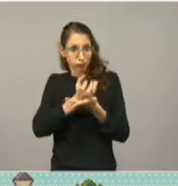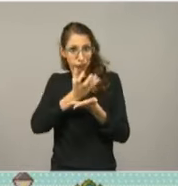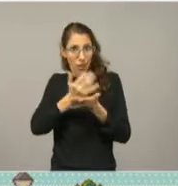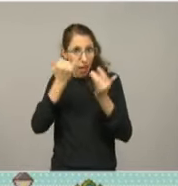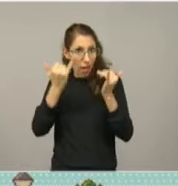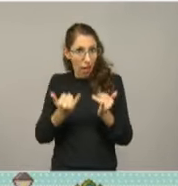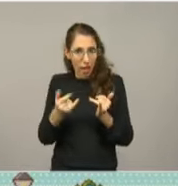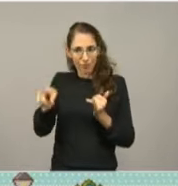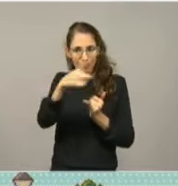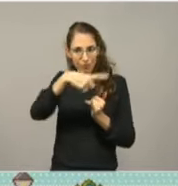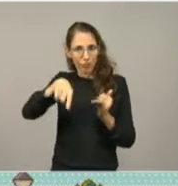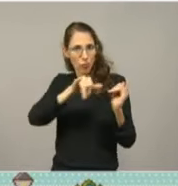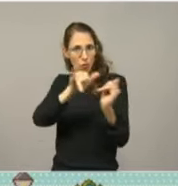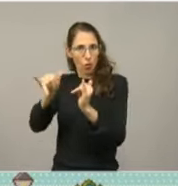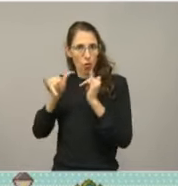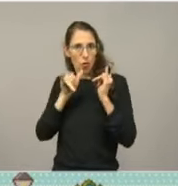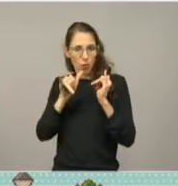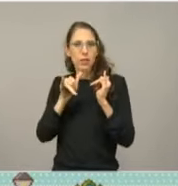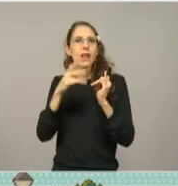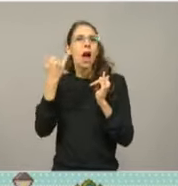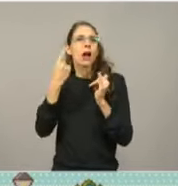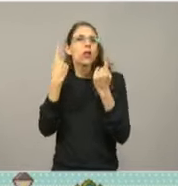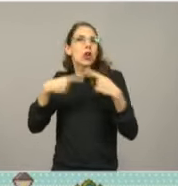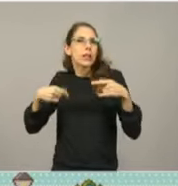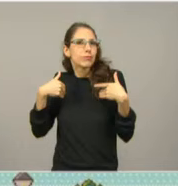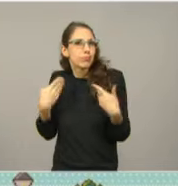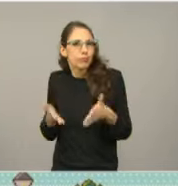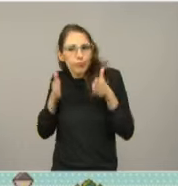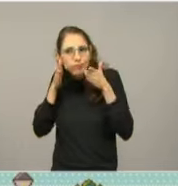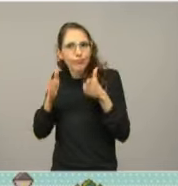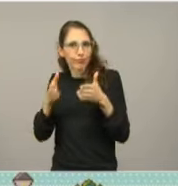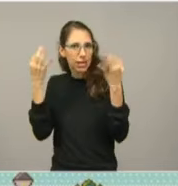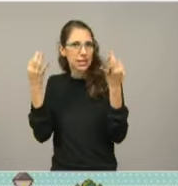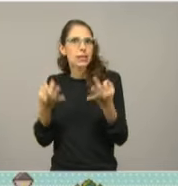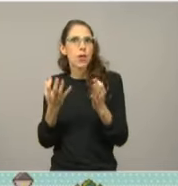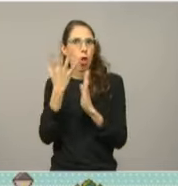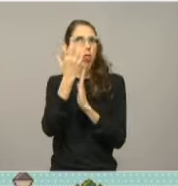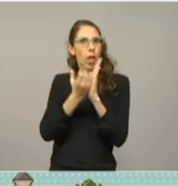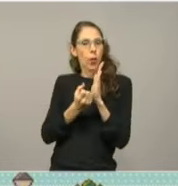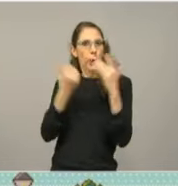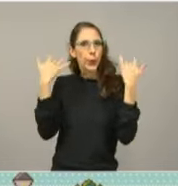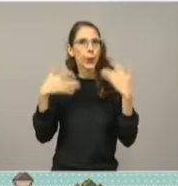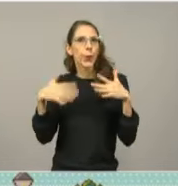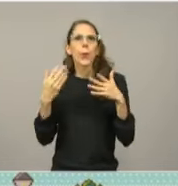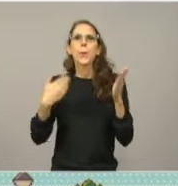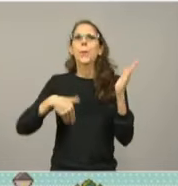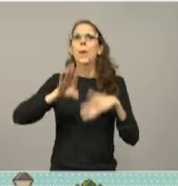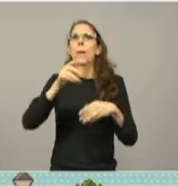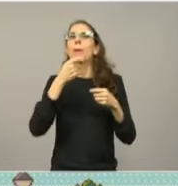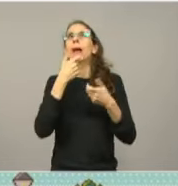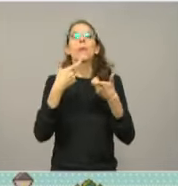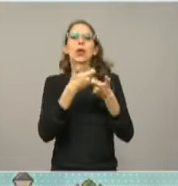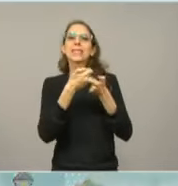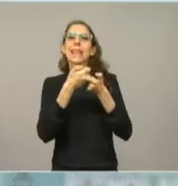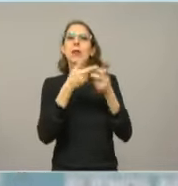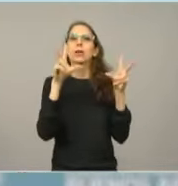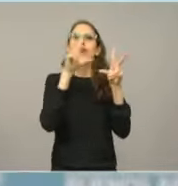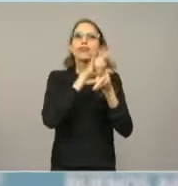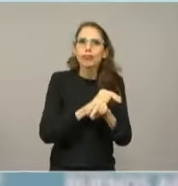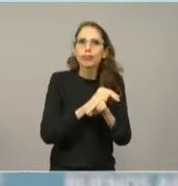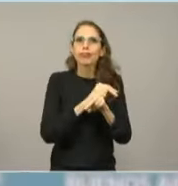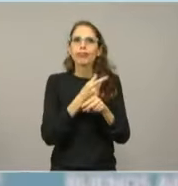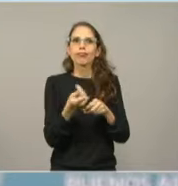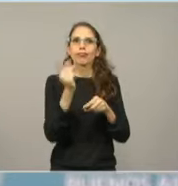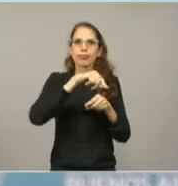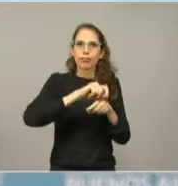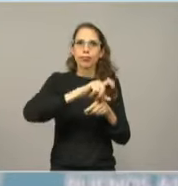ni entre 13 y 17 años van a tener también descuentos muy importantes para recargas en el celular en las V